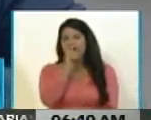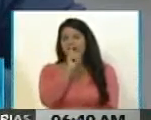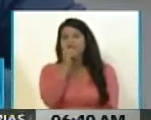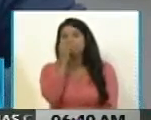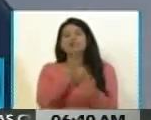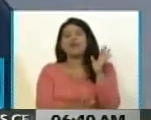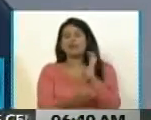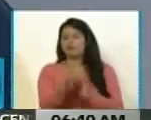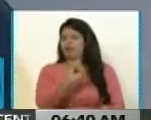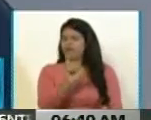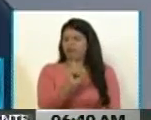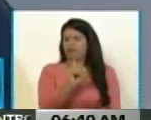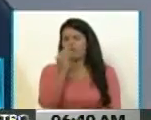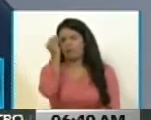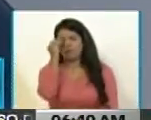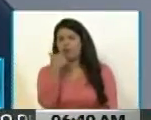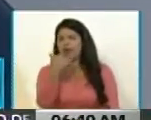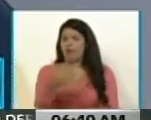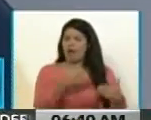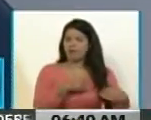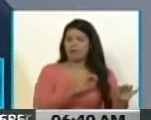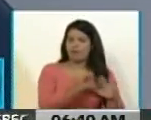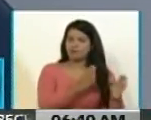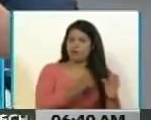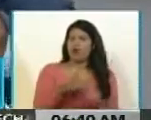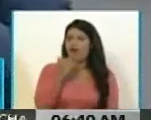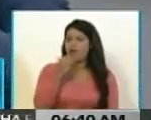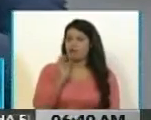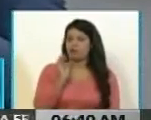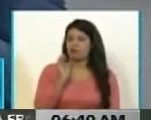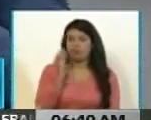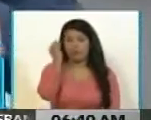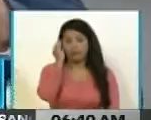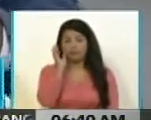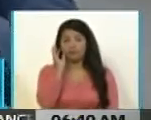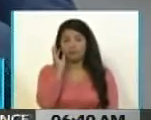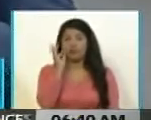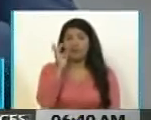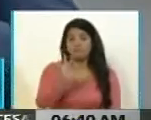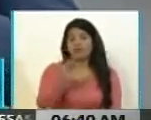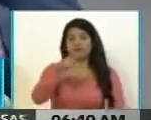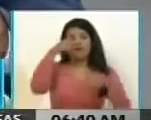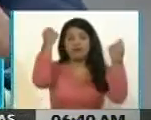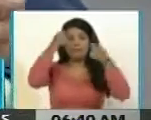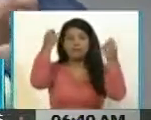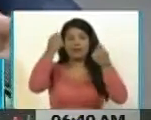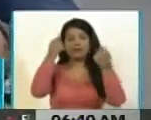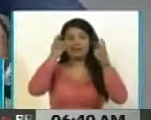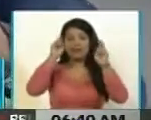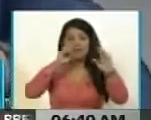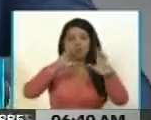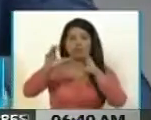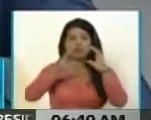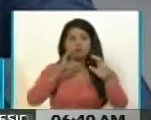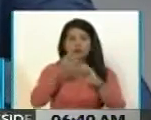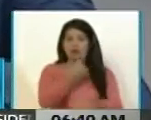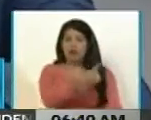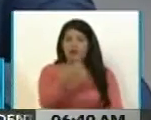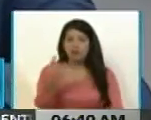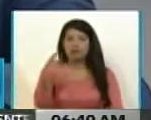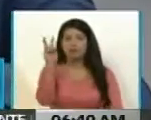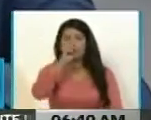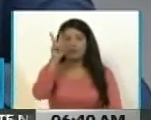son simplemente casuales. Esta campaña y el empoderarse comunicacionalmente cada uno de